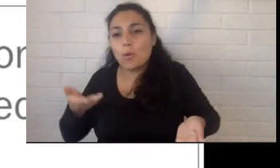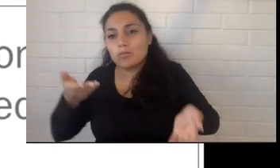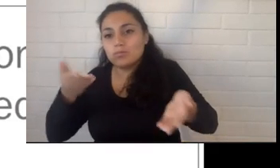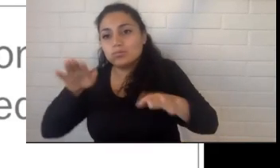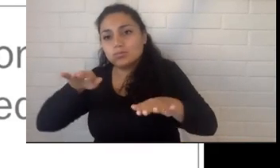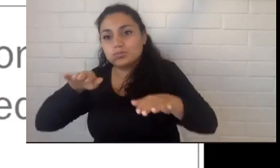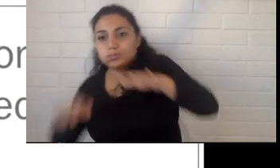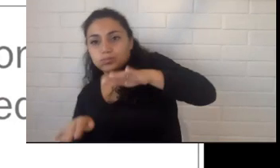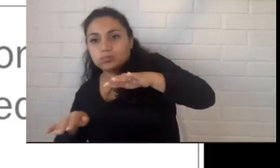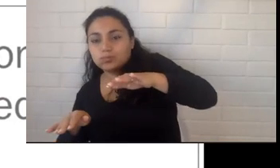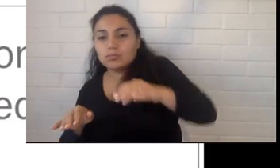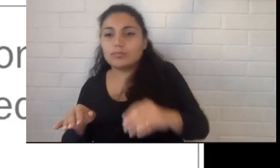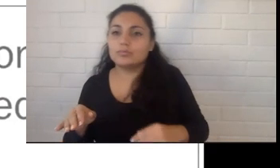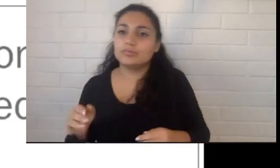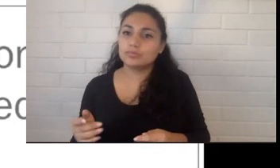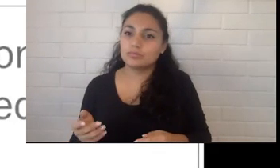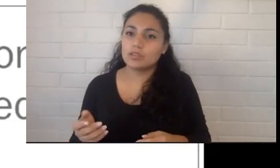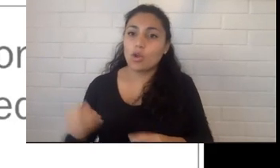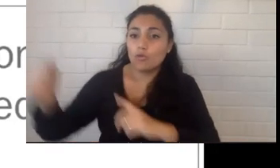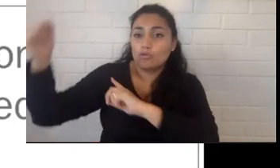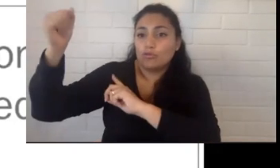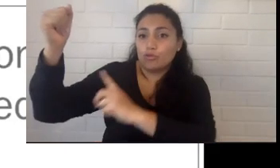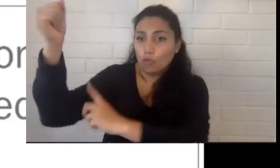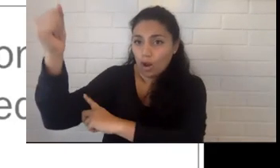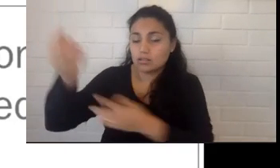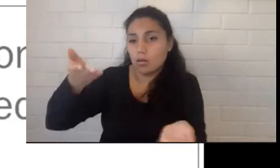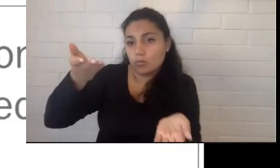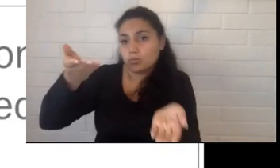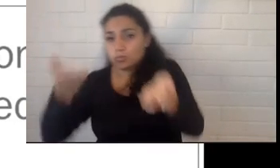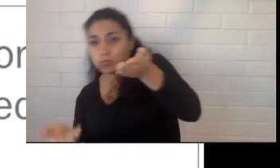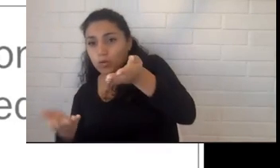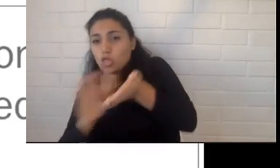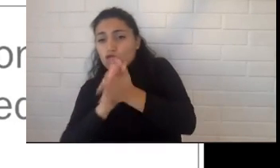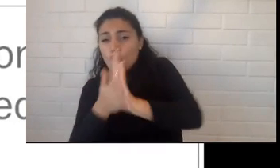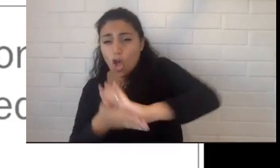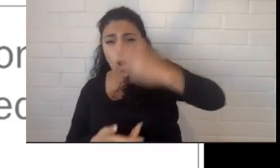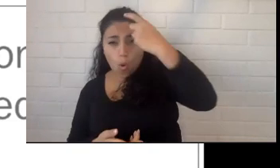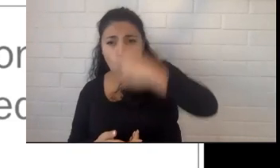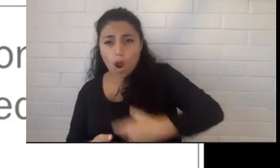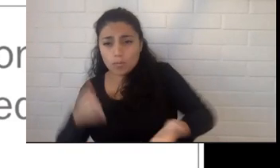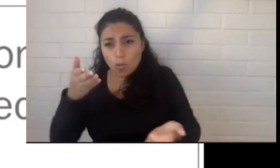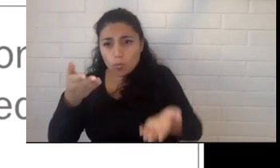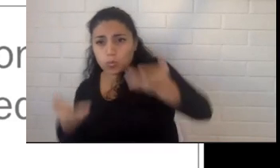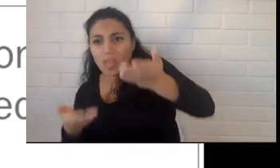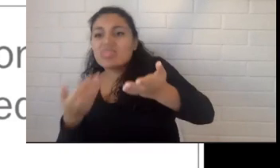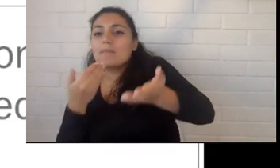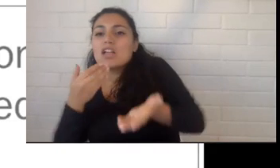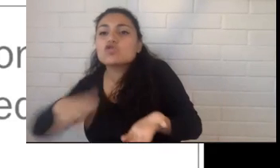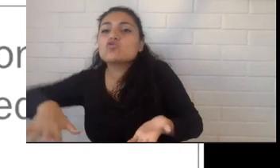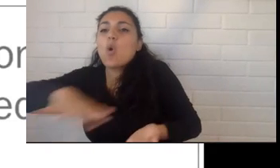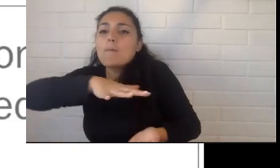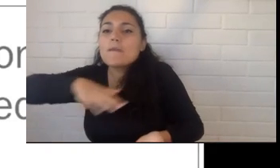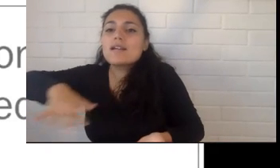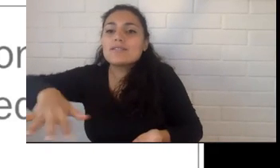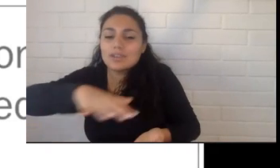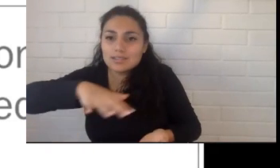eso, lo que estamos hablando en definitiva es fuerza, toda la carga del cuerpo, todo el peso del cuerpo, y superficie. Y ahí tenemos